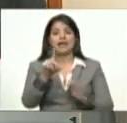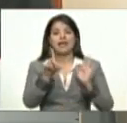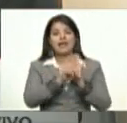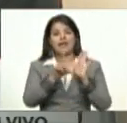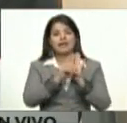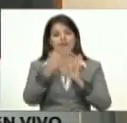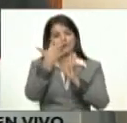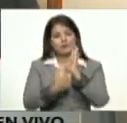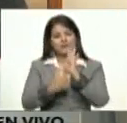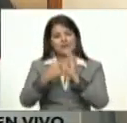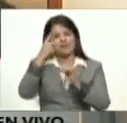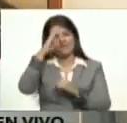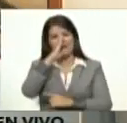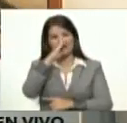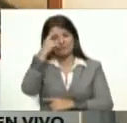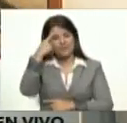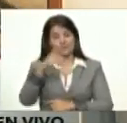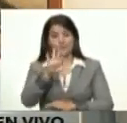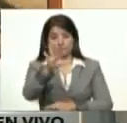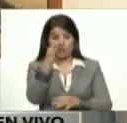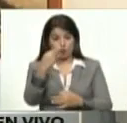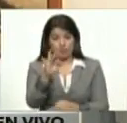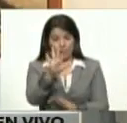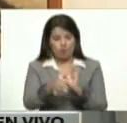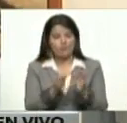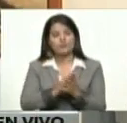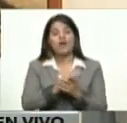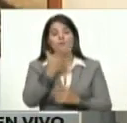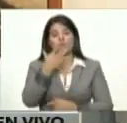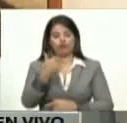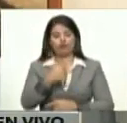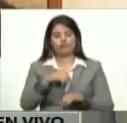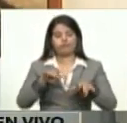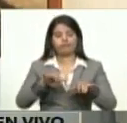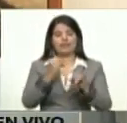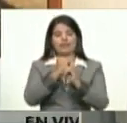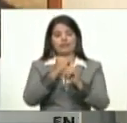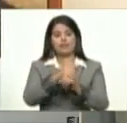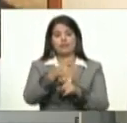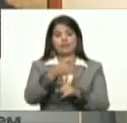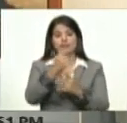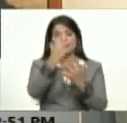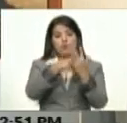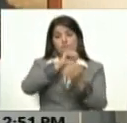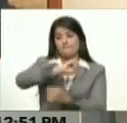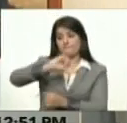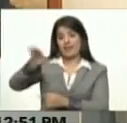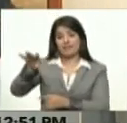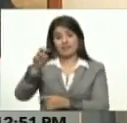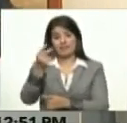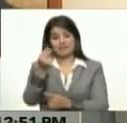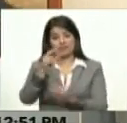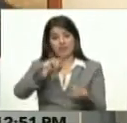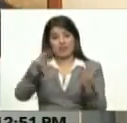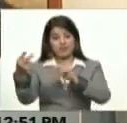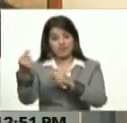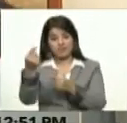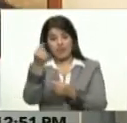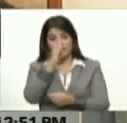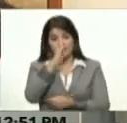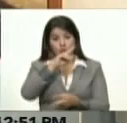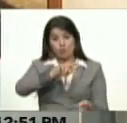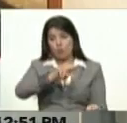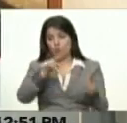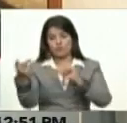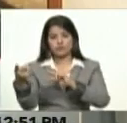bancario. El débito bancario le quitaba un porcentaje a todas las transacciones de cualquiera venezolano, de